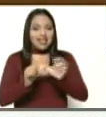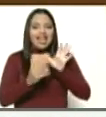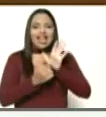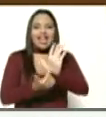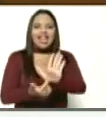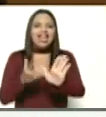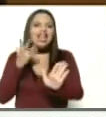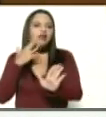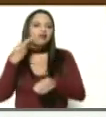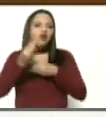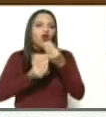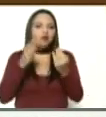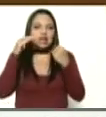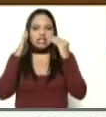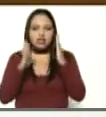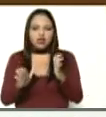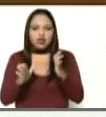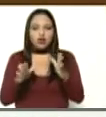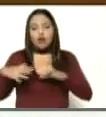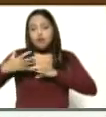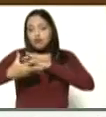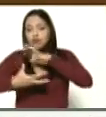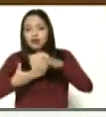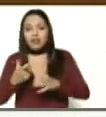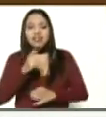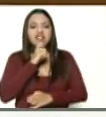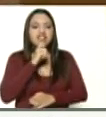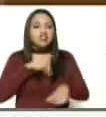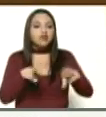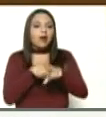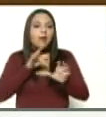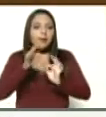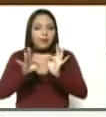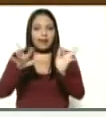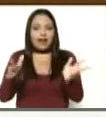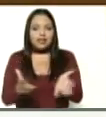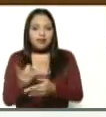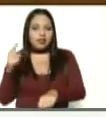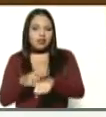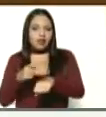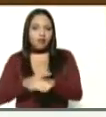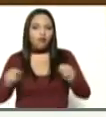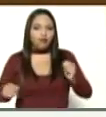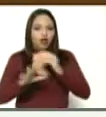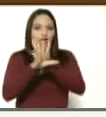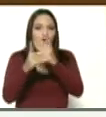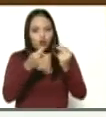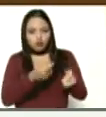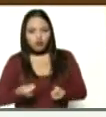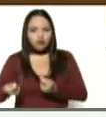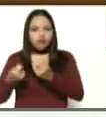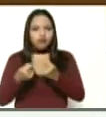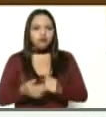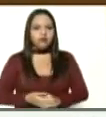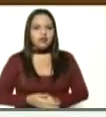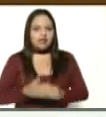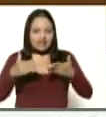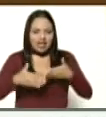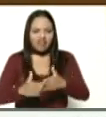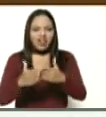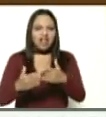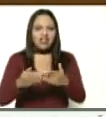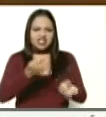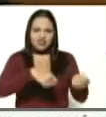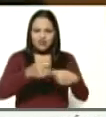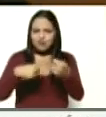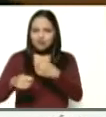cómo atender una situación tan compleja como una pandemia en medio de un bloqueo financiero, económico, naval, comercial y de todas